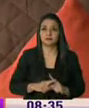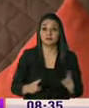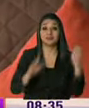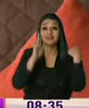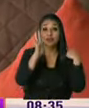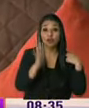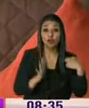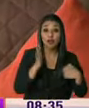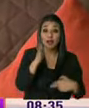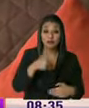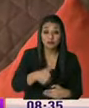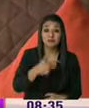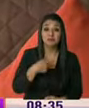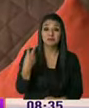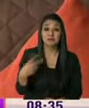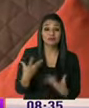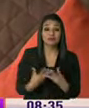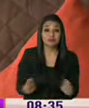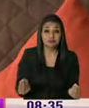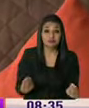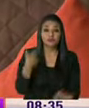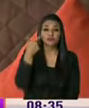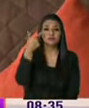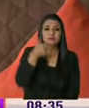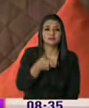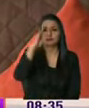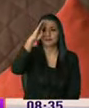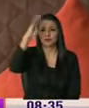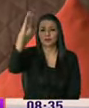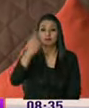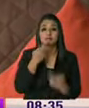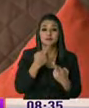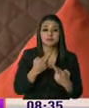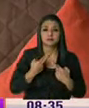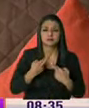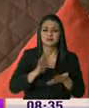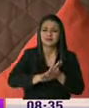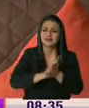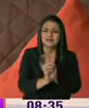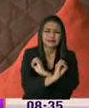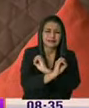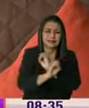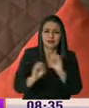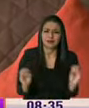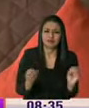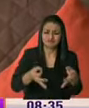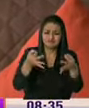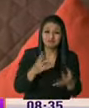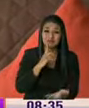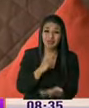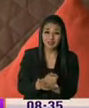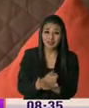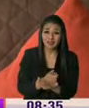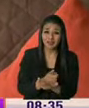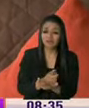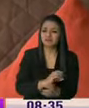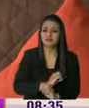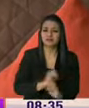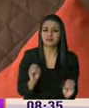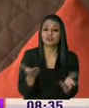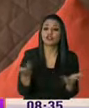después de la desaparición de mi hijo, fiscalía y policía no han dado una respuesta efectiva, transparente,